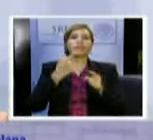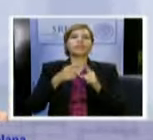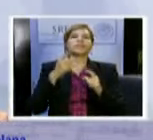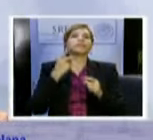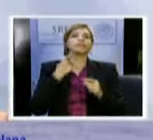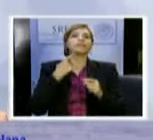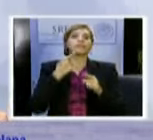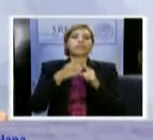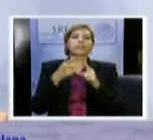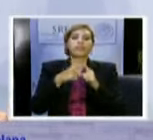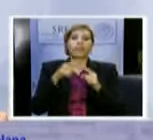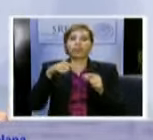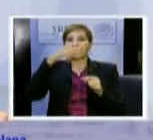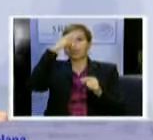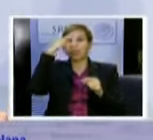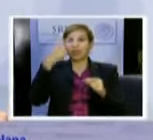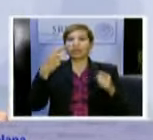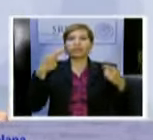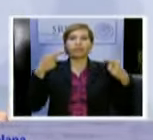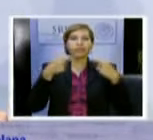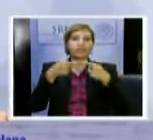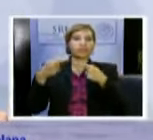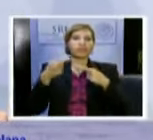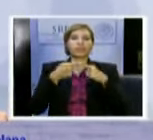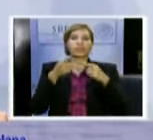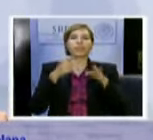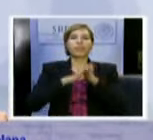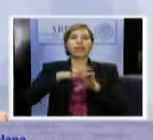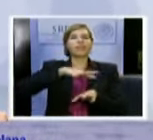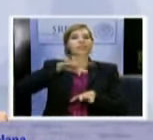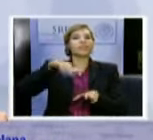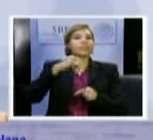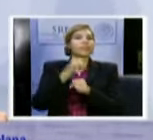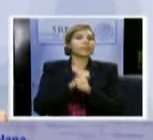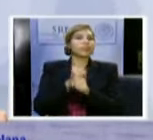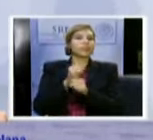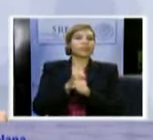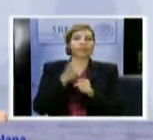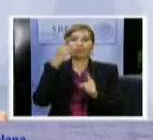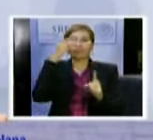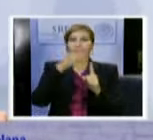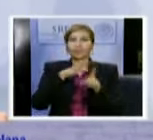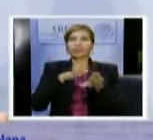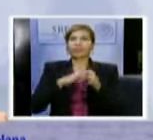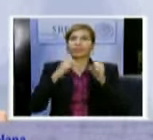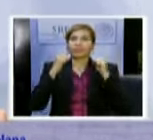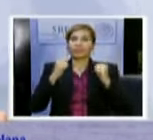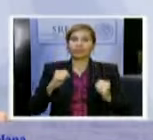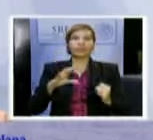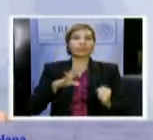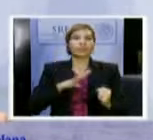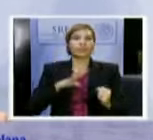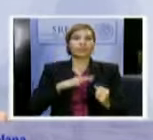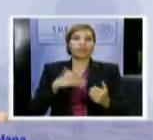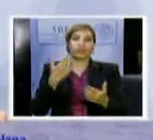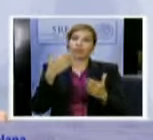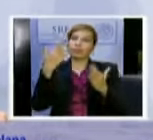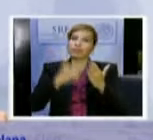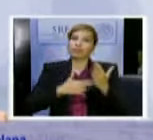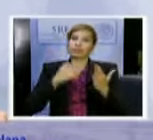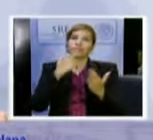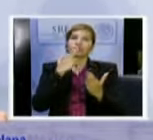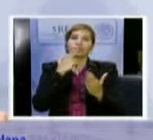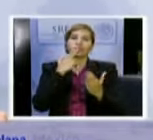consular mexicana explora nuevos ámbitos de acción con el objetivo de afianzarse como una